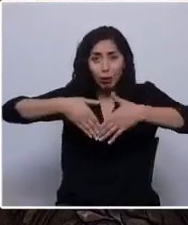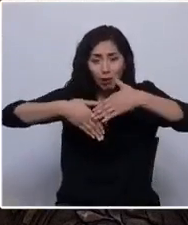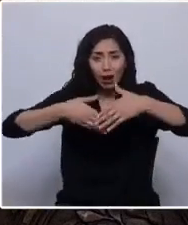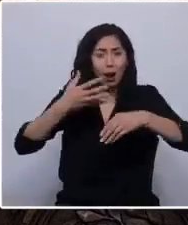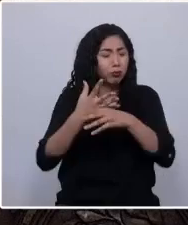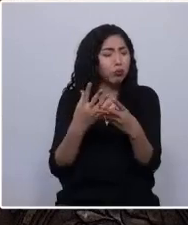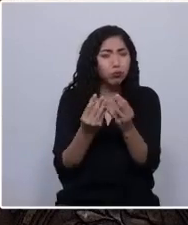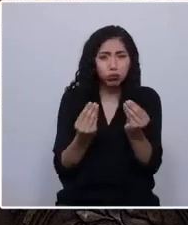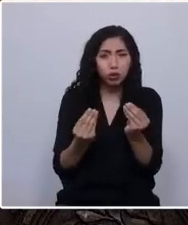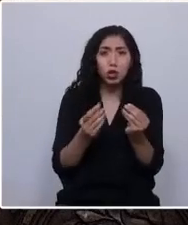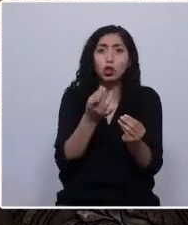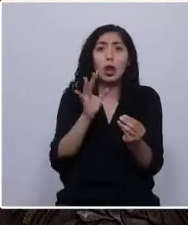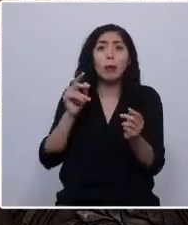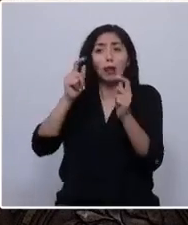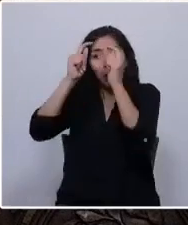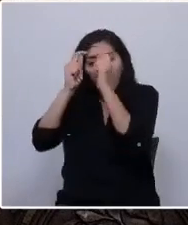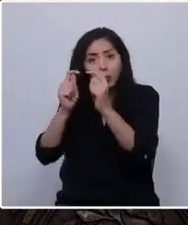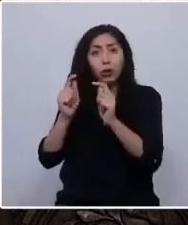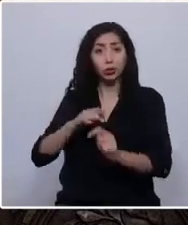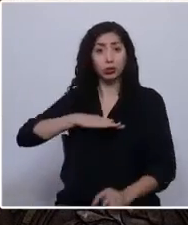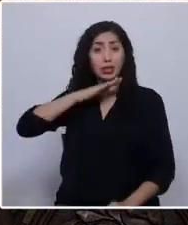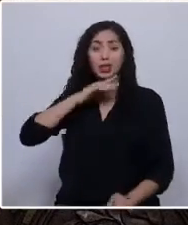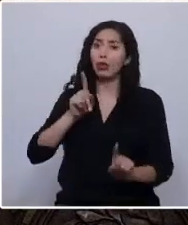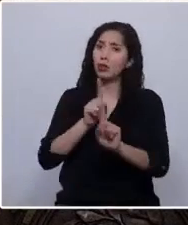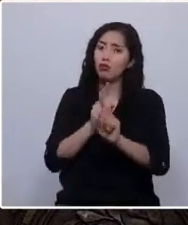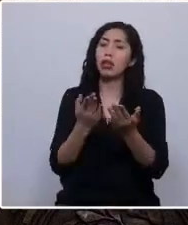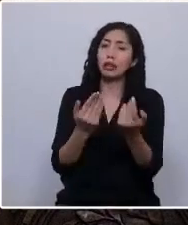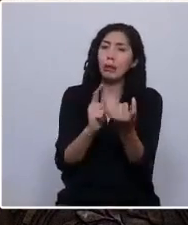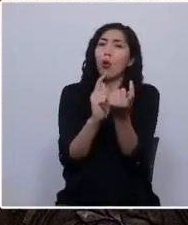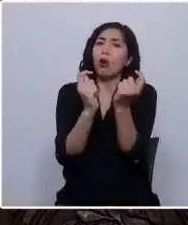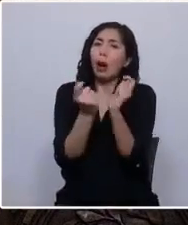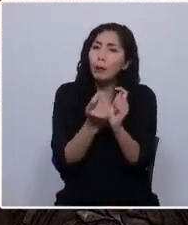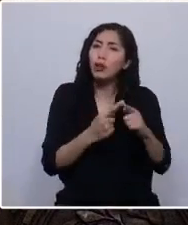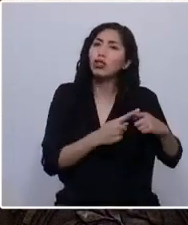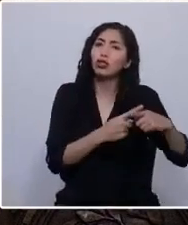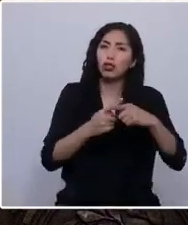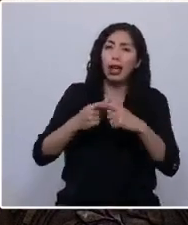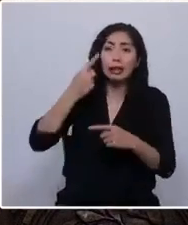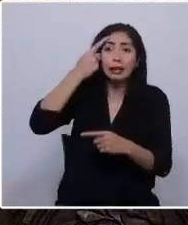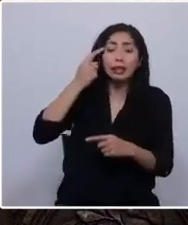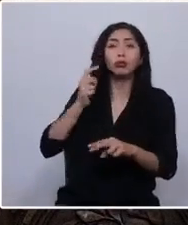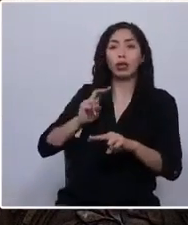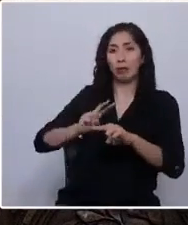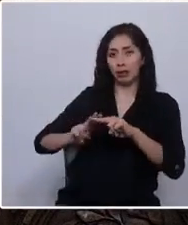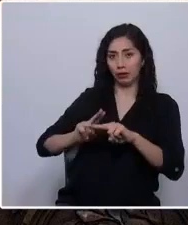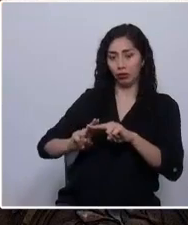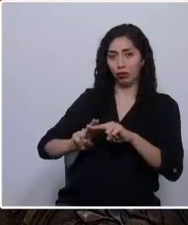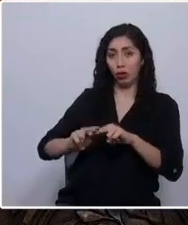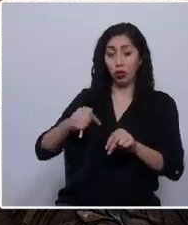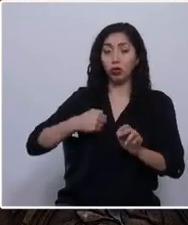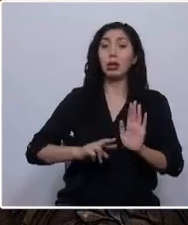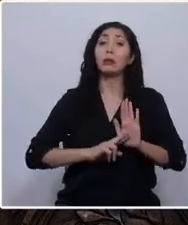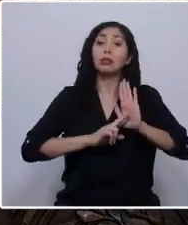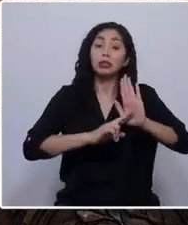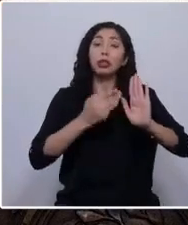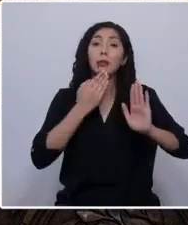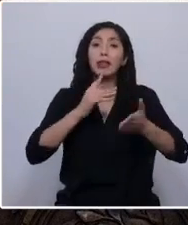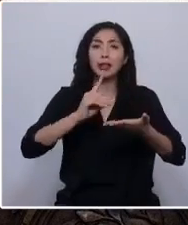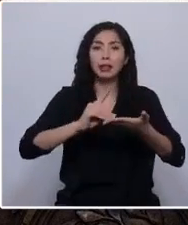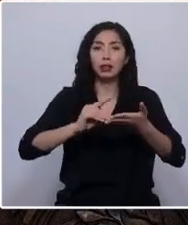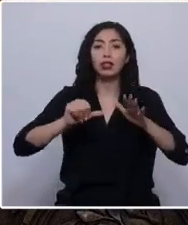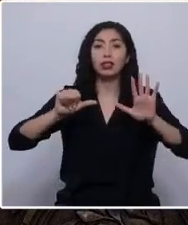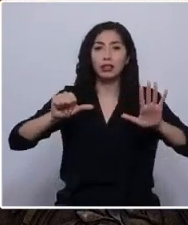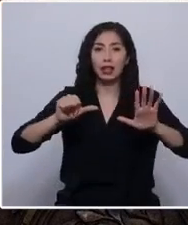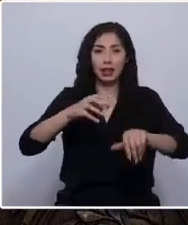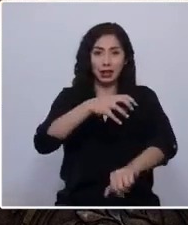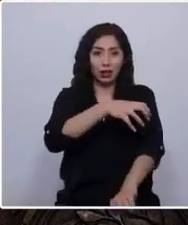reconocimiento no es suficiente. Necesitamos un cambio social y la reparación. Represento también al Distrito 6 en la región